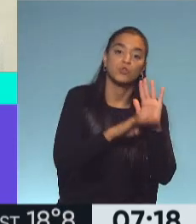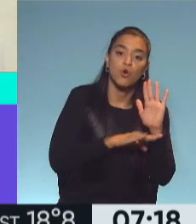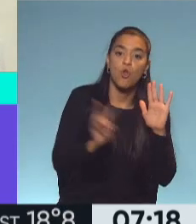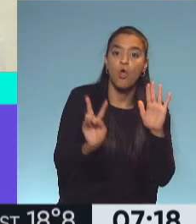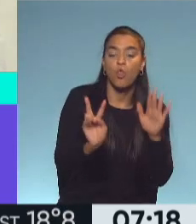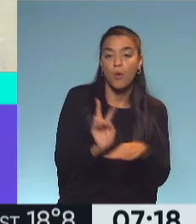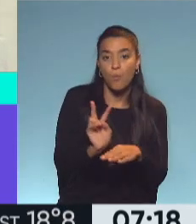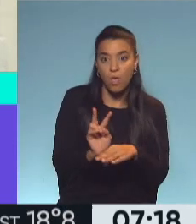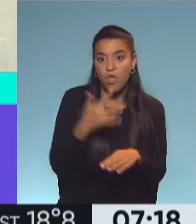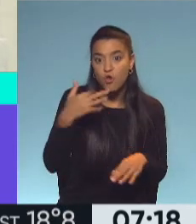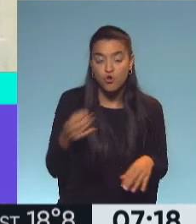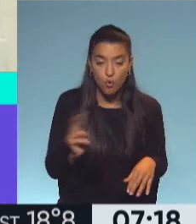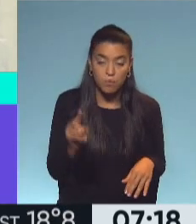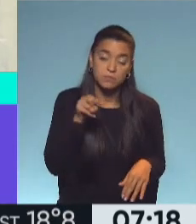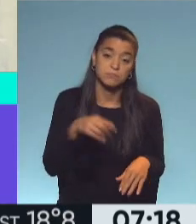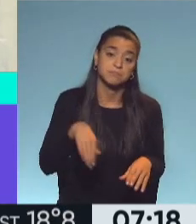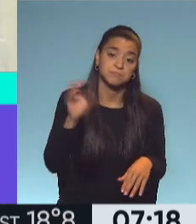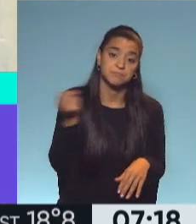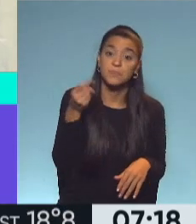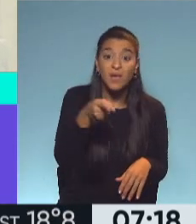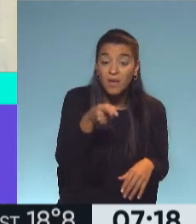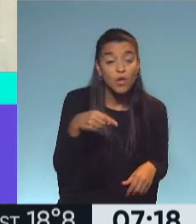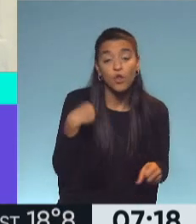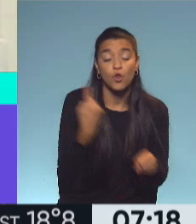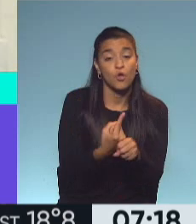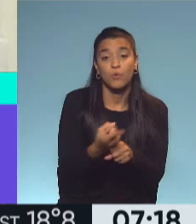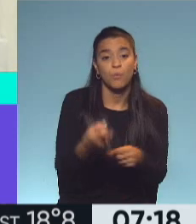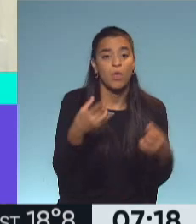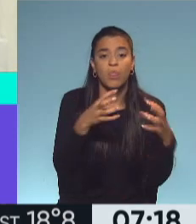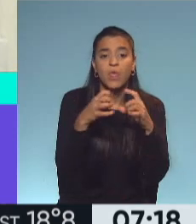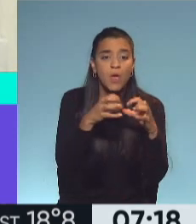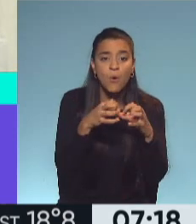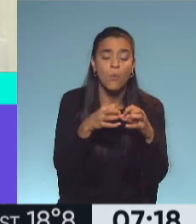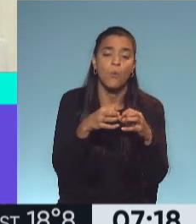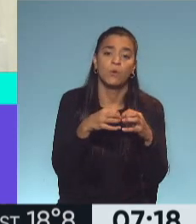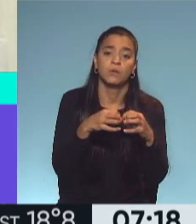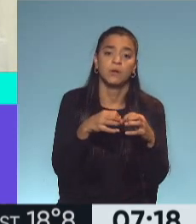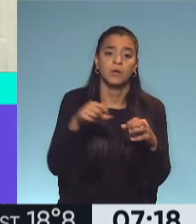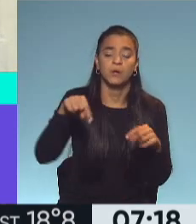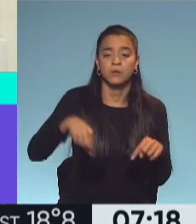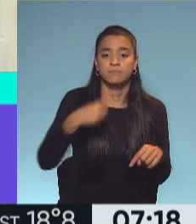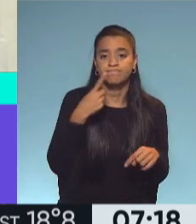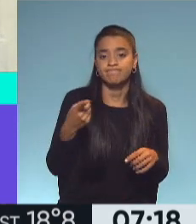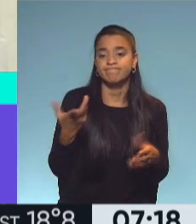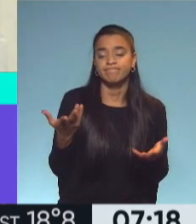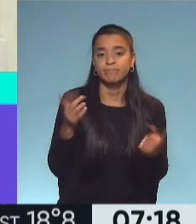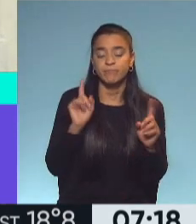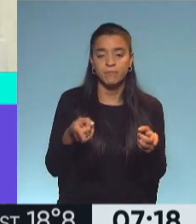Esa es la razón, una de las razones más importantes por las cuales no se puede estar discutiendo sin basamento, sino